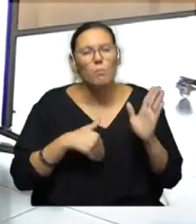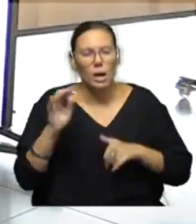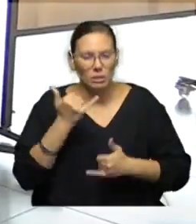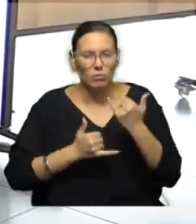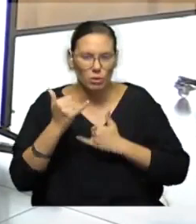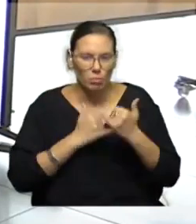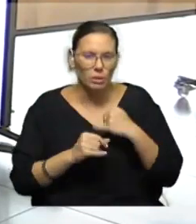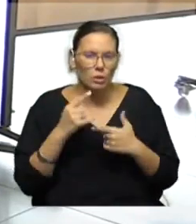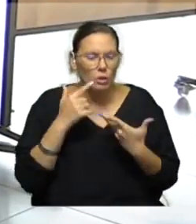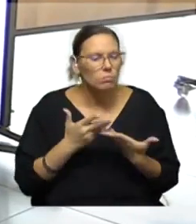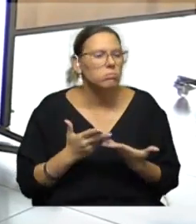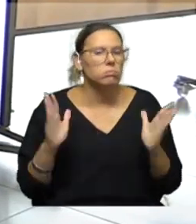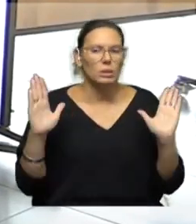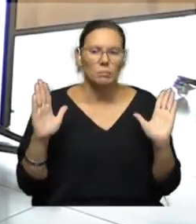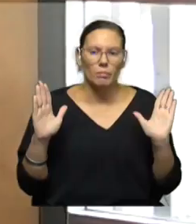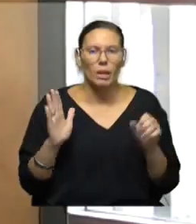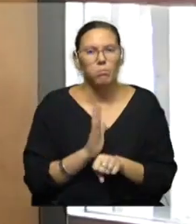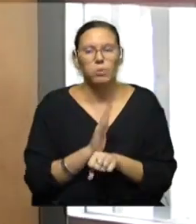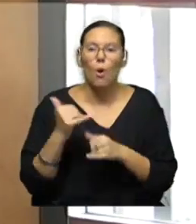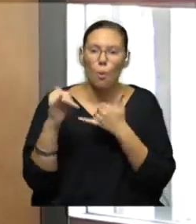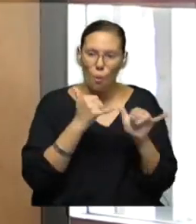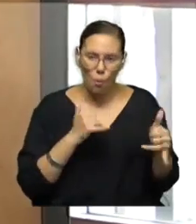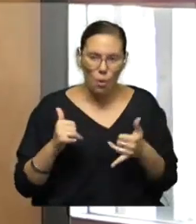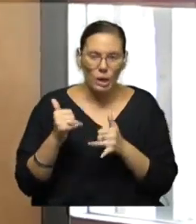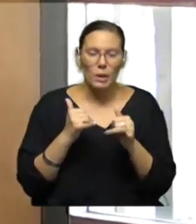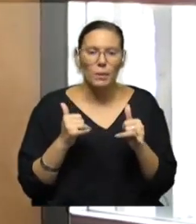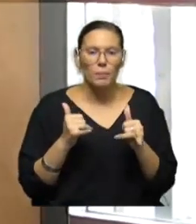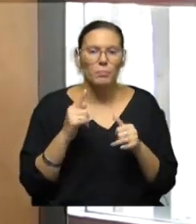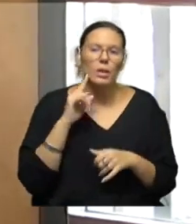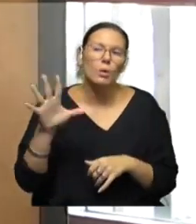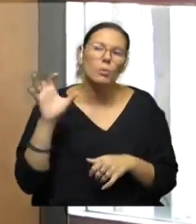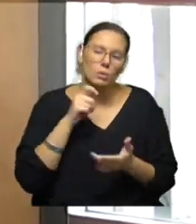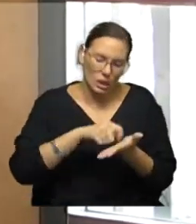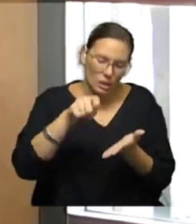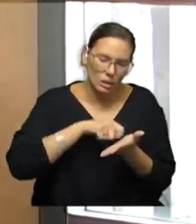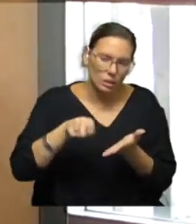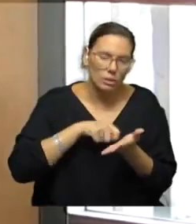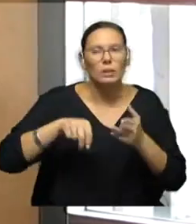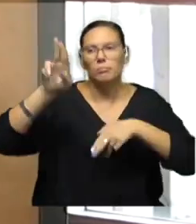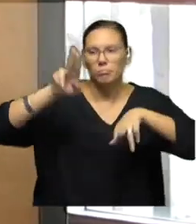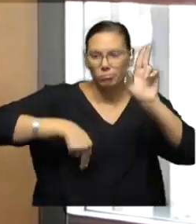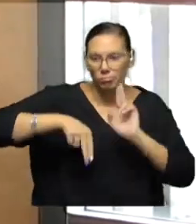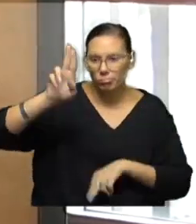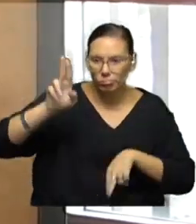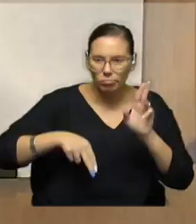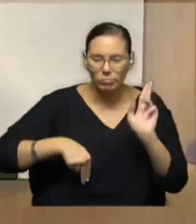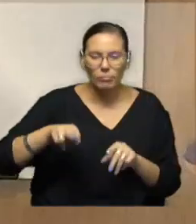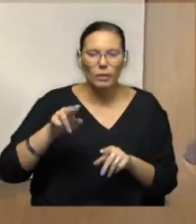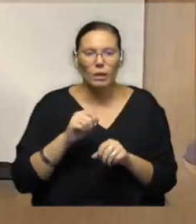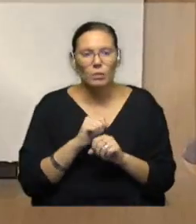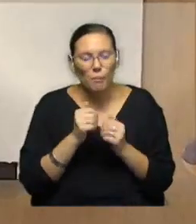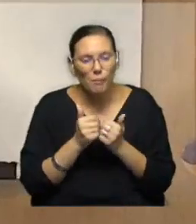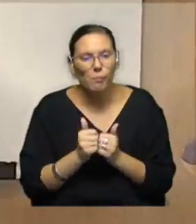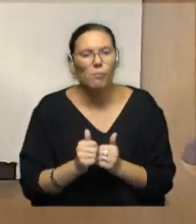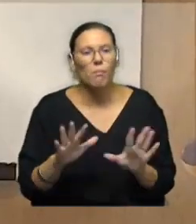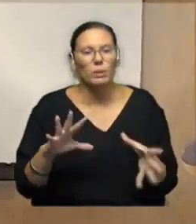era un poco abrir en una especie de juego de escucha, de escritura, de pintura, para empezar a